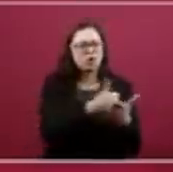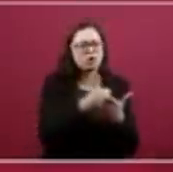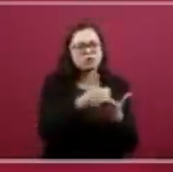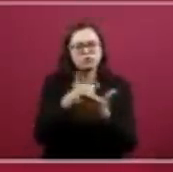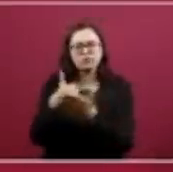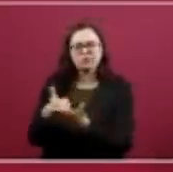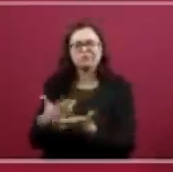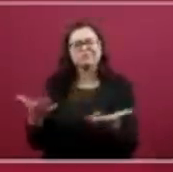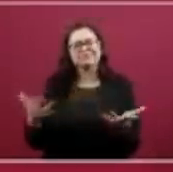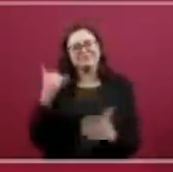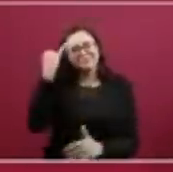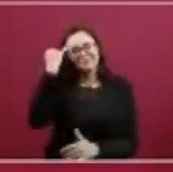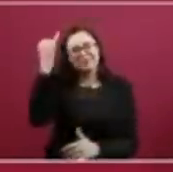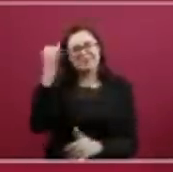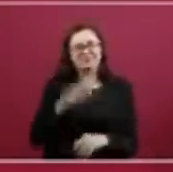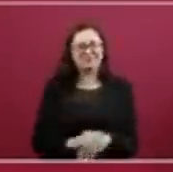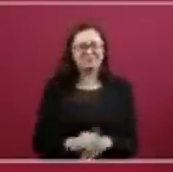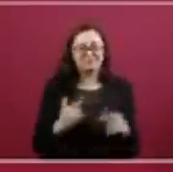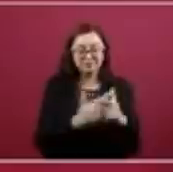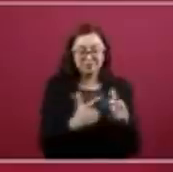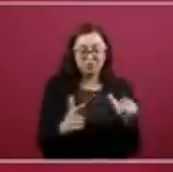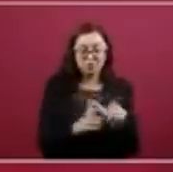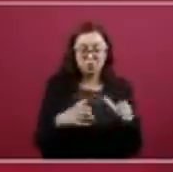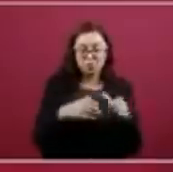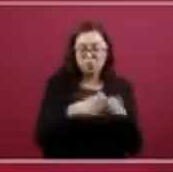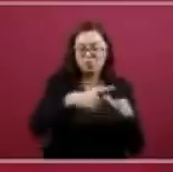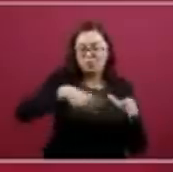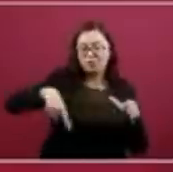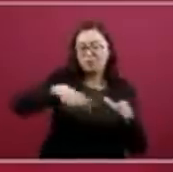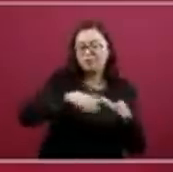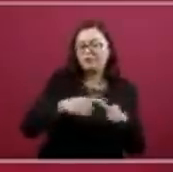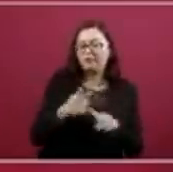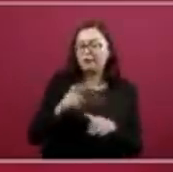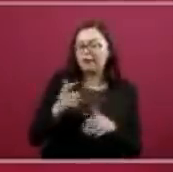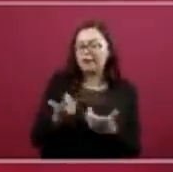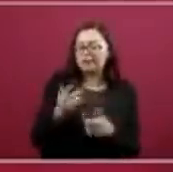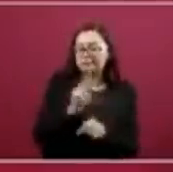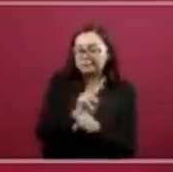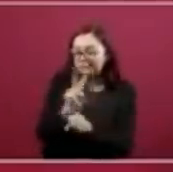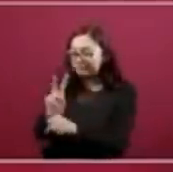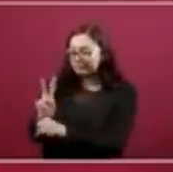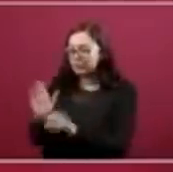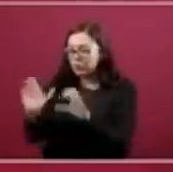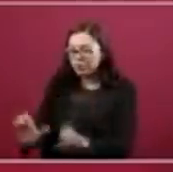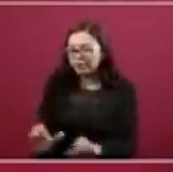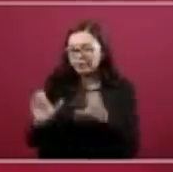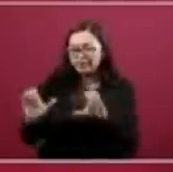los integrantes del Gabinete de Seguridad. De lunes a viernes,